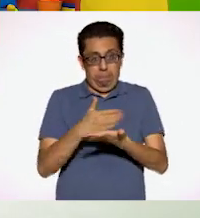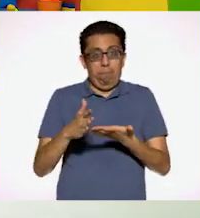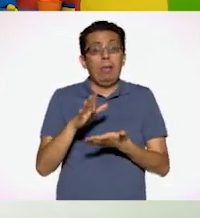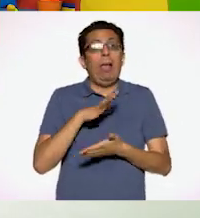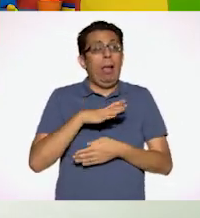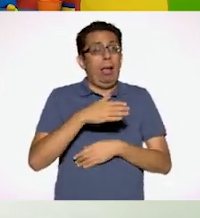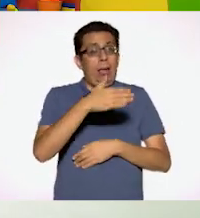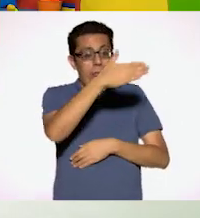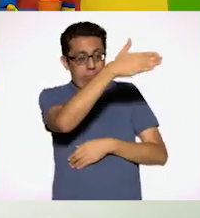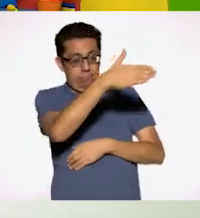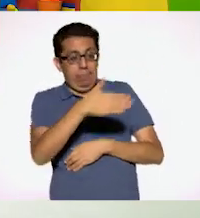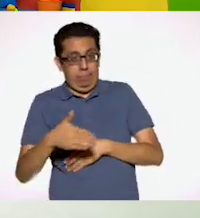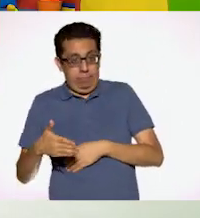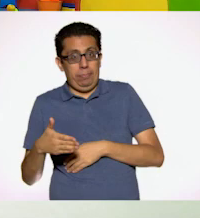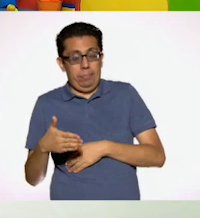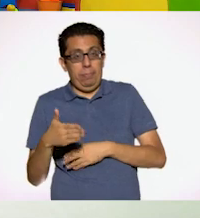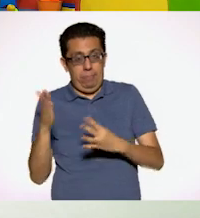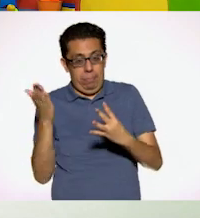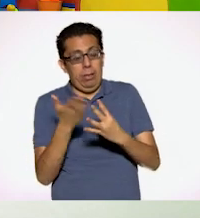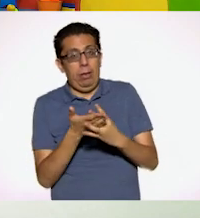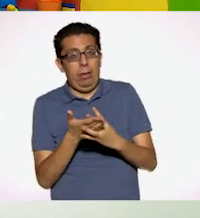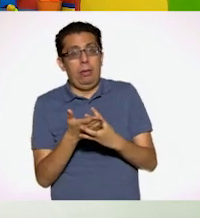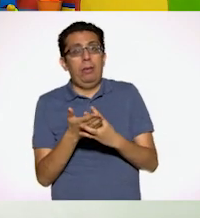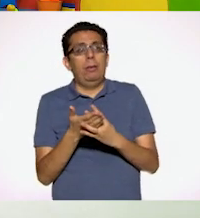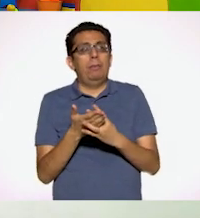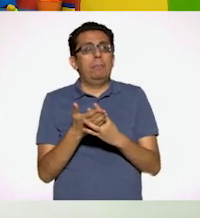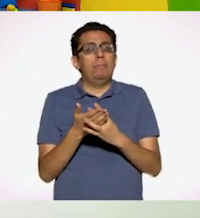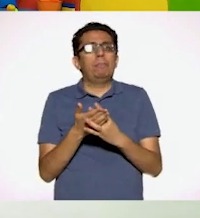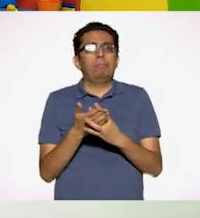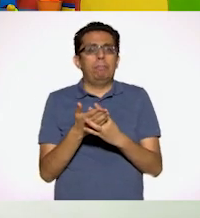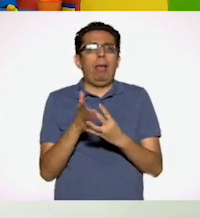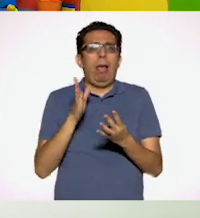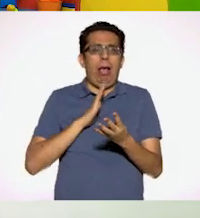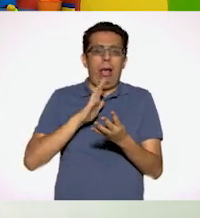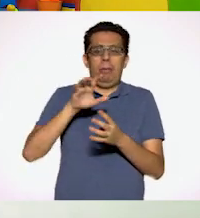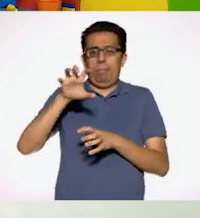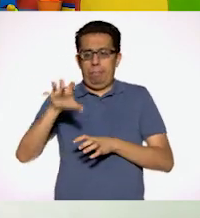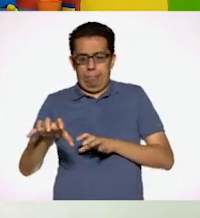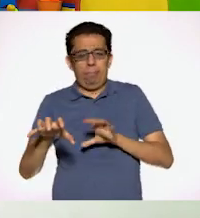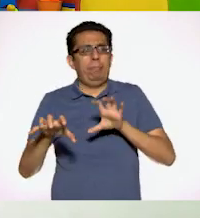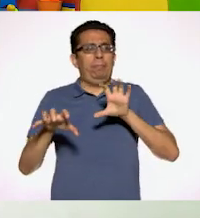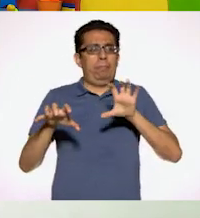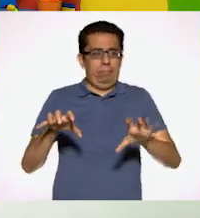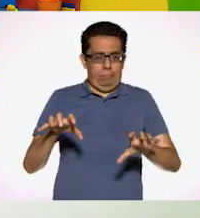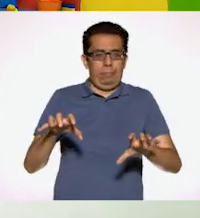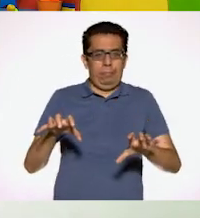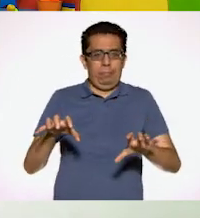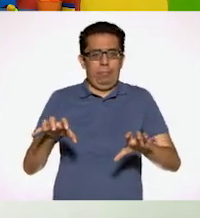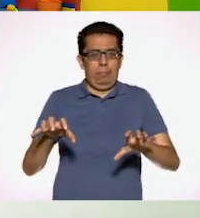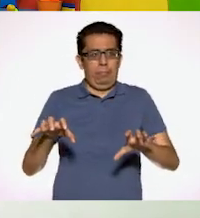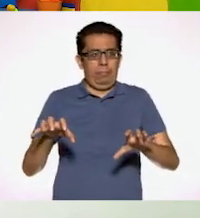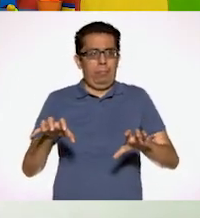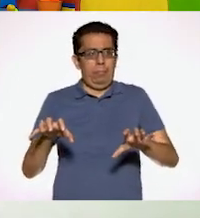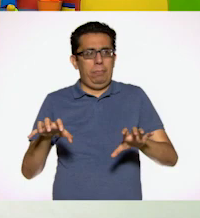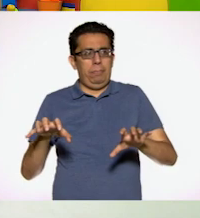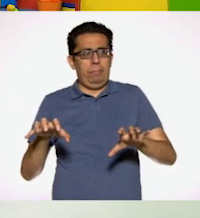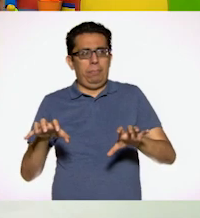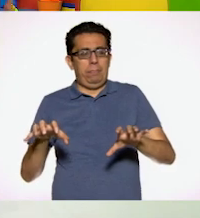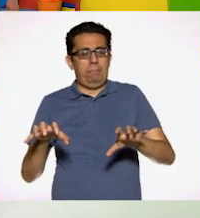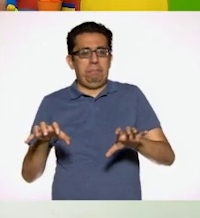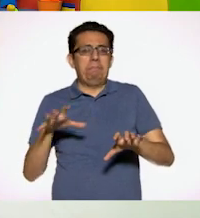a la mitad de nuestro espacio, ¿verdad? Uh-huh. Y hay un espacio aquí, hay un espacio por acá, hay un espacio por